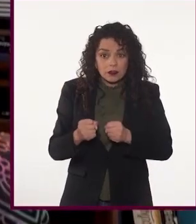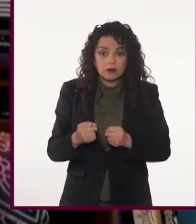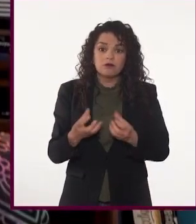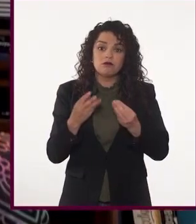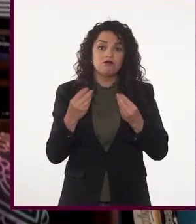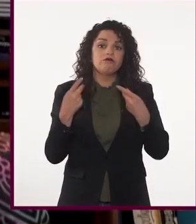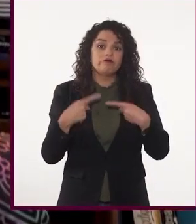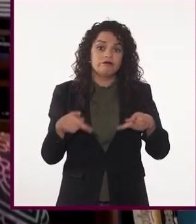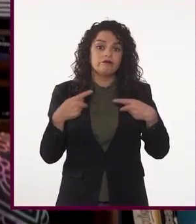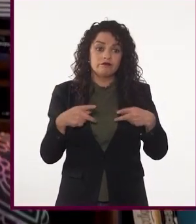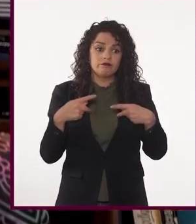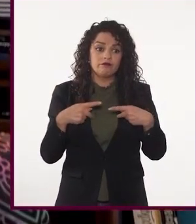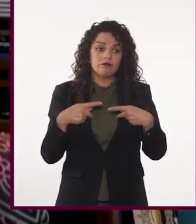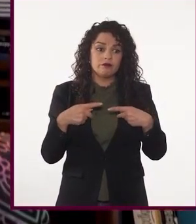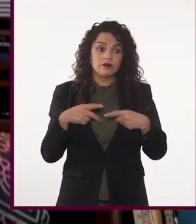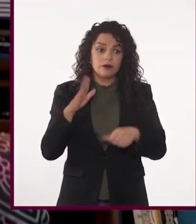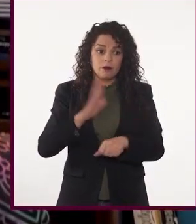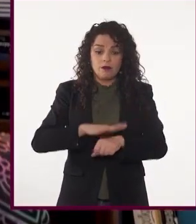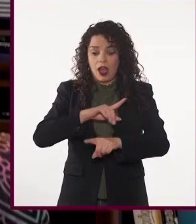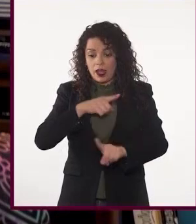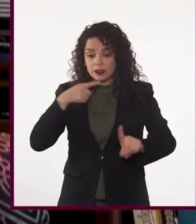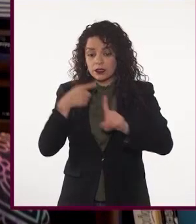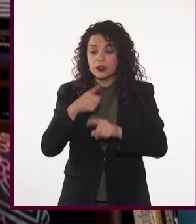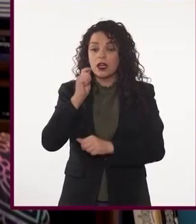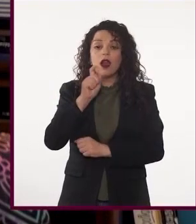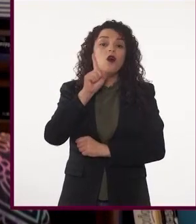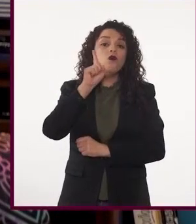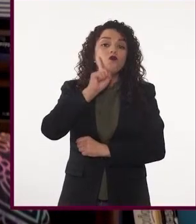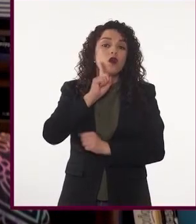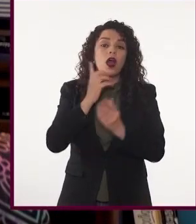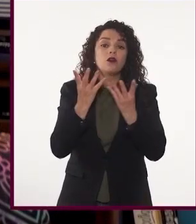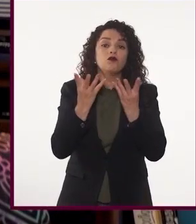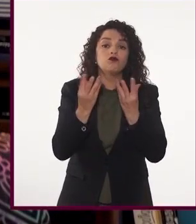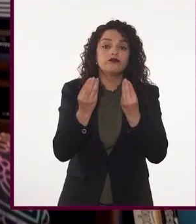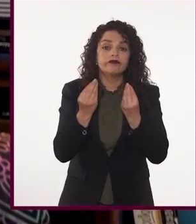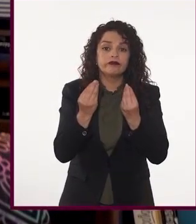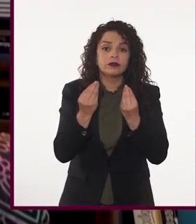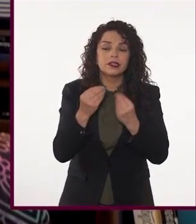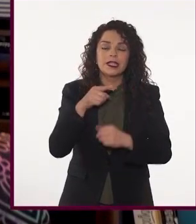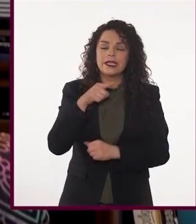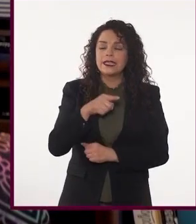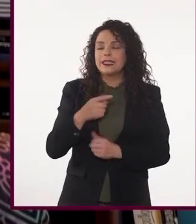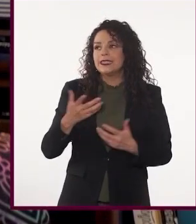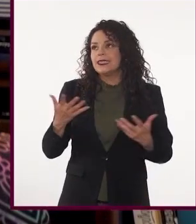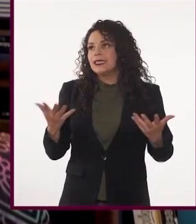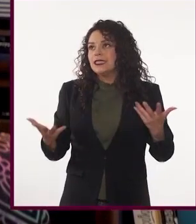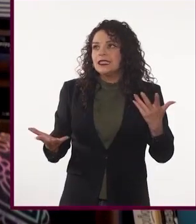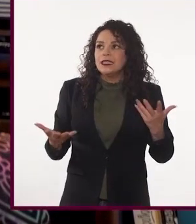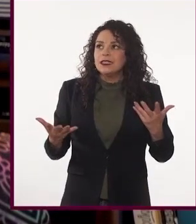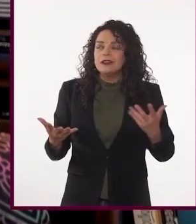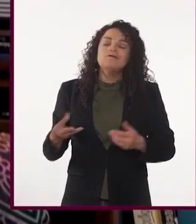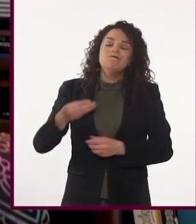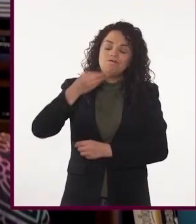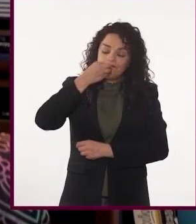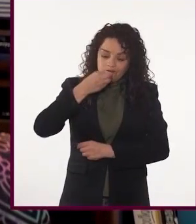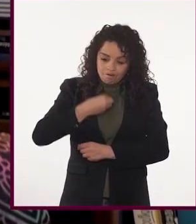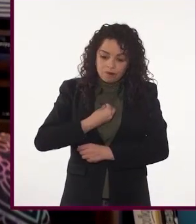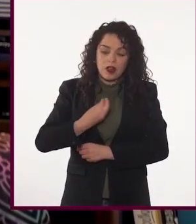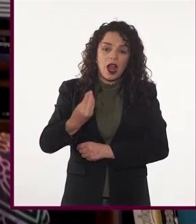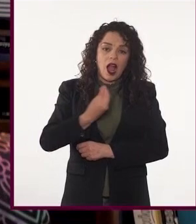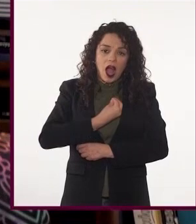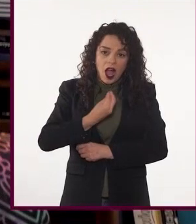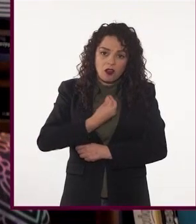ingresos seguros, muchas personas, concretamente muchas mujeres, se han visto obligadas a soportar acoso